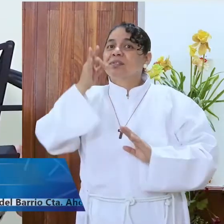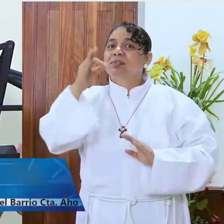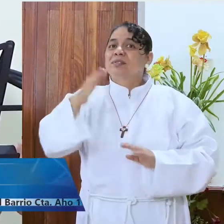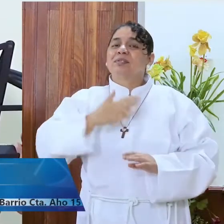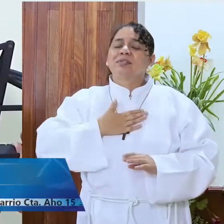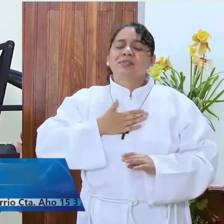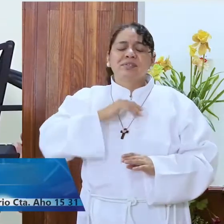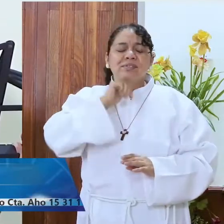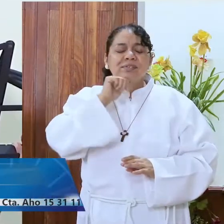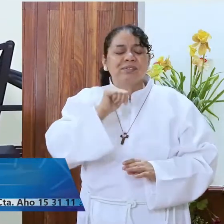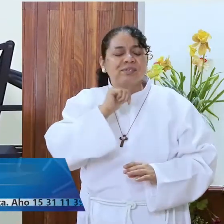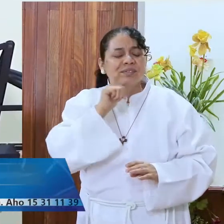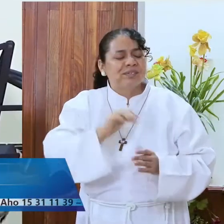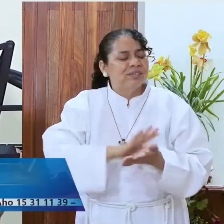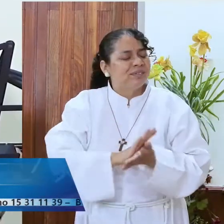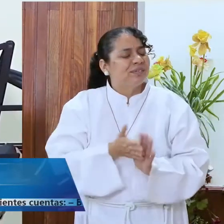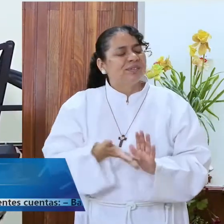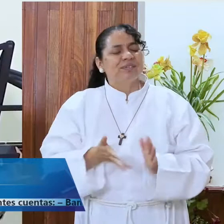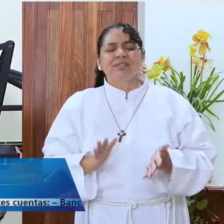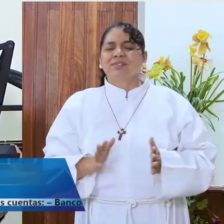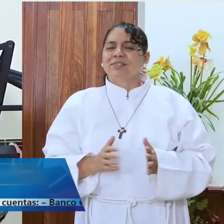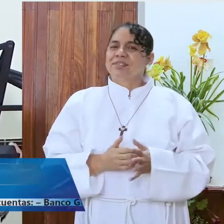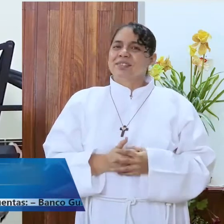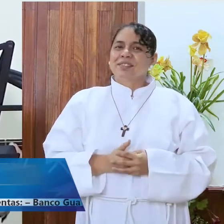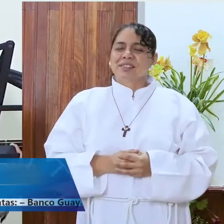me faltará